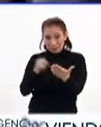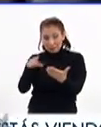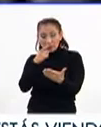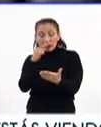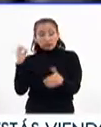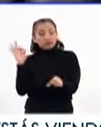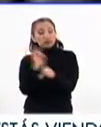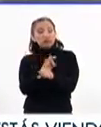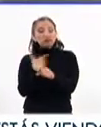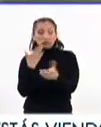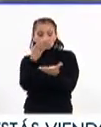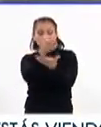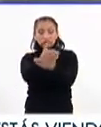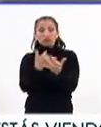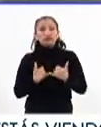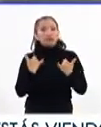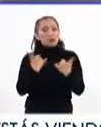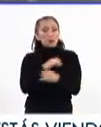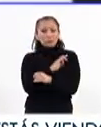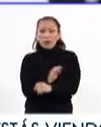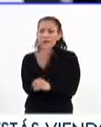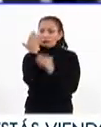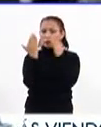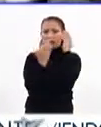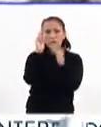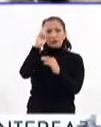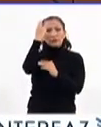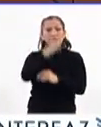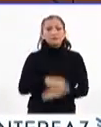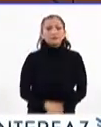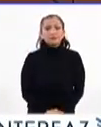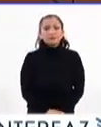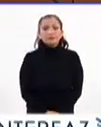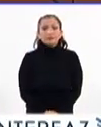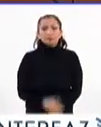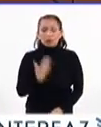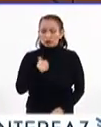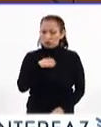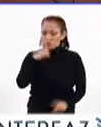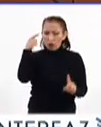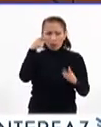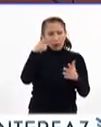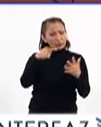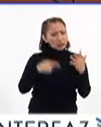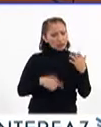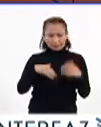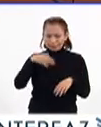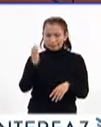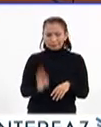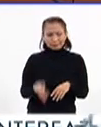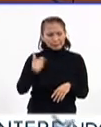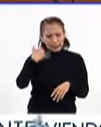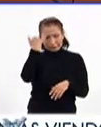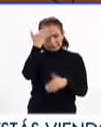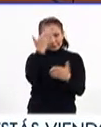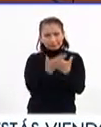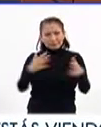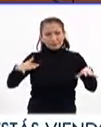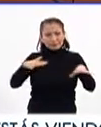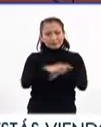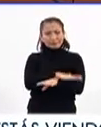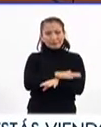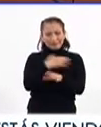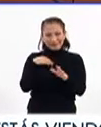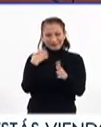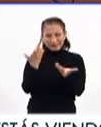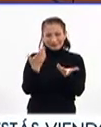de garantizar el acceso de los jóvenes a las universidades. Compartimos los objetivos y contenidos de la iniciativa de reforma